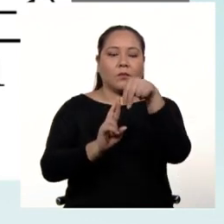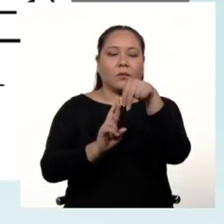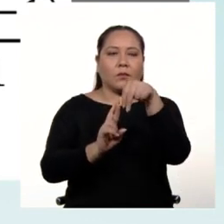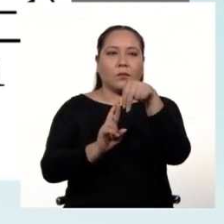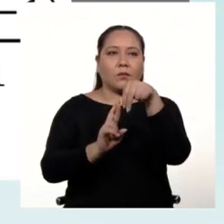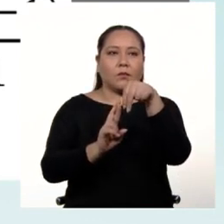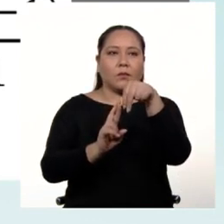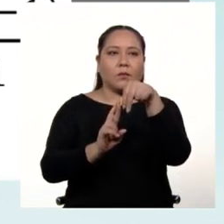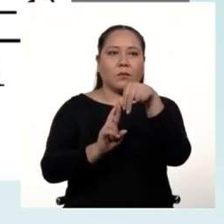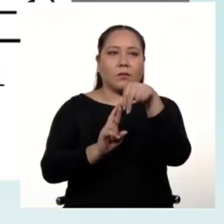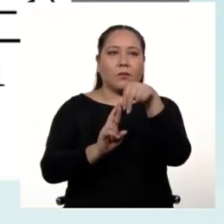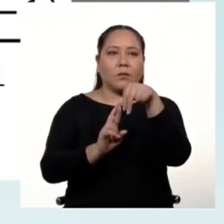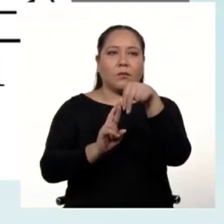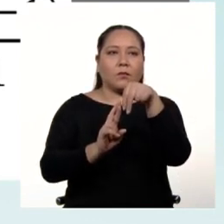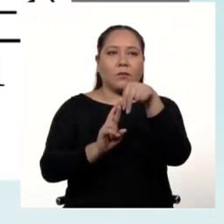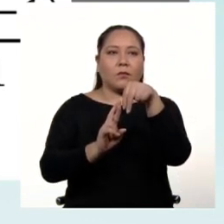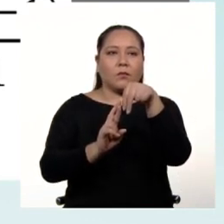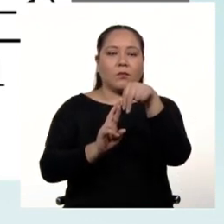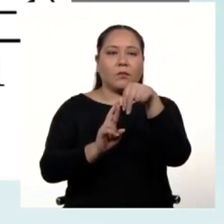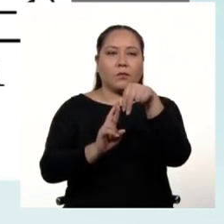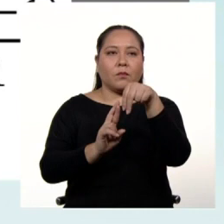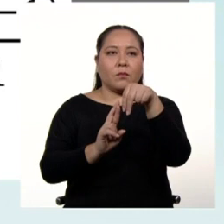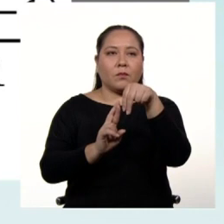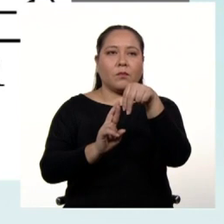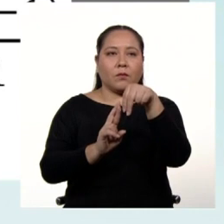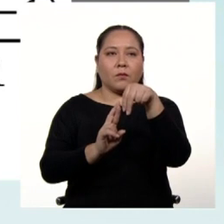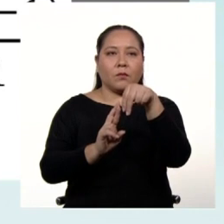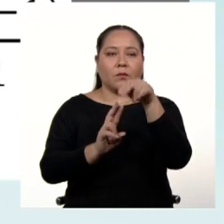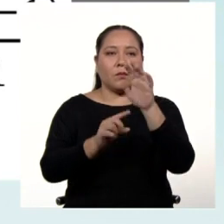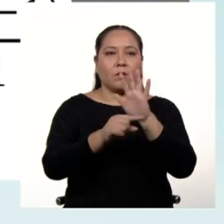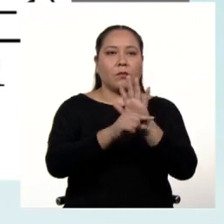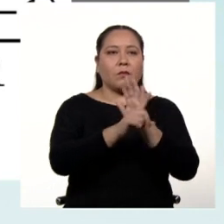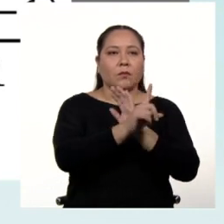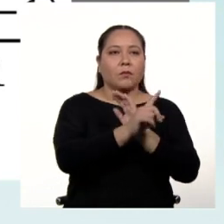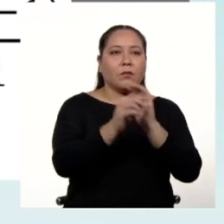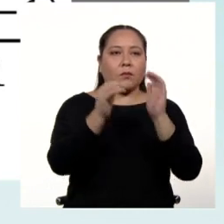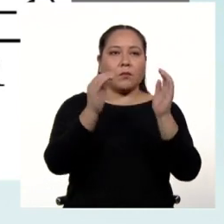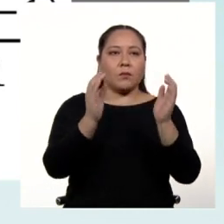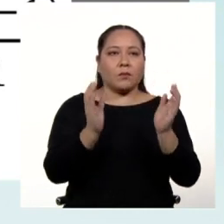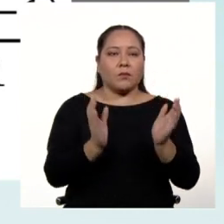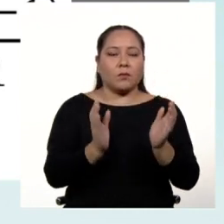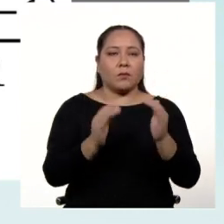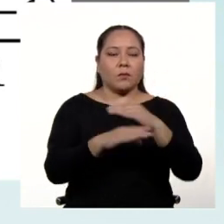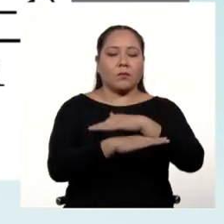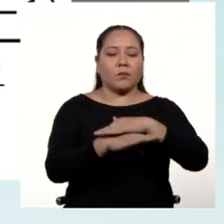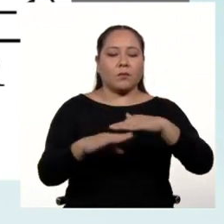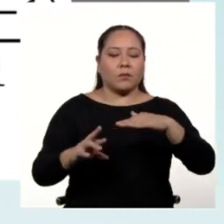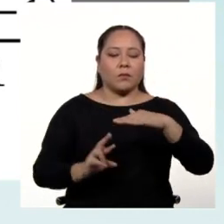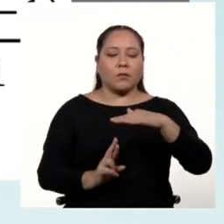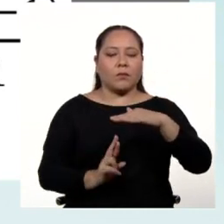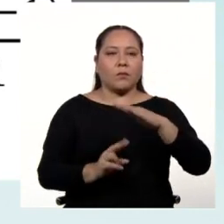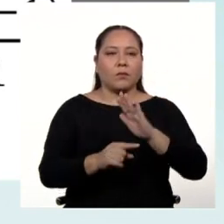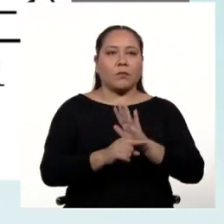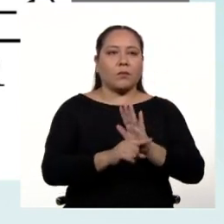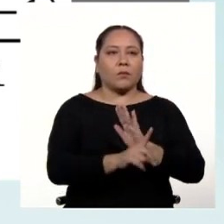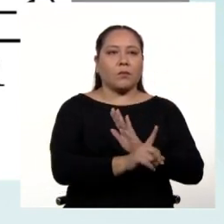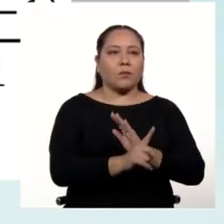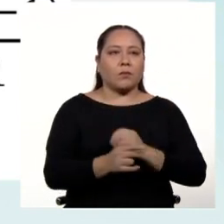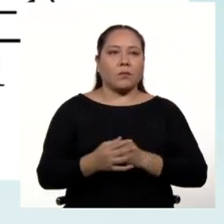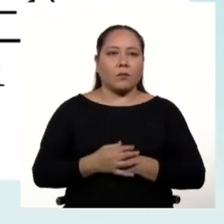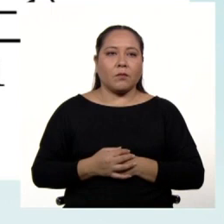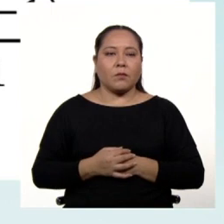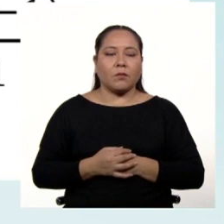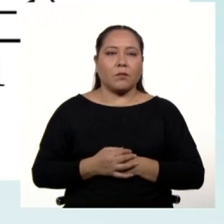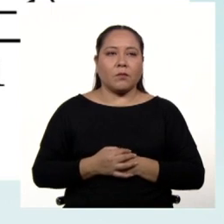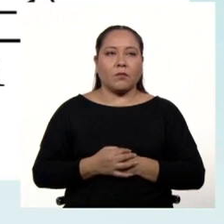la razón r elevada al número de término n menos 1 entre la sustracción de la razón r menos 1.